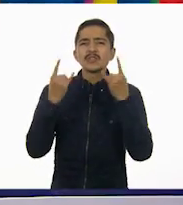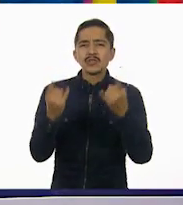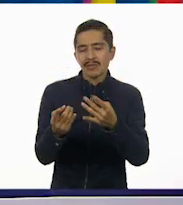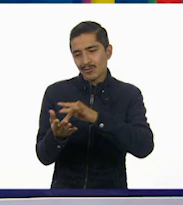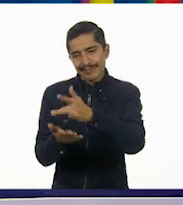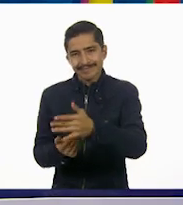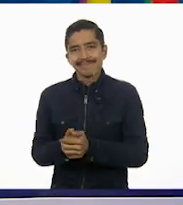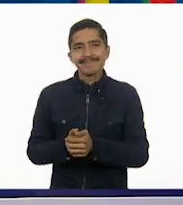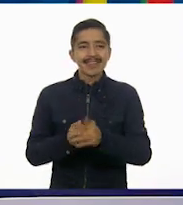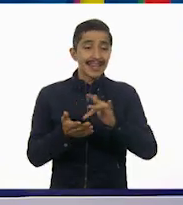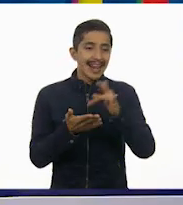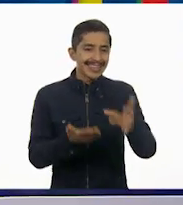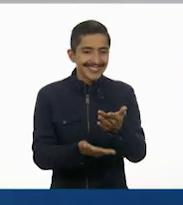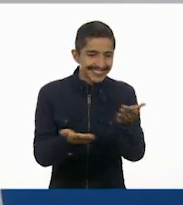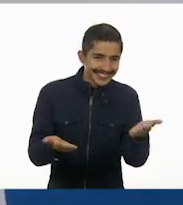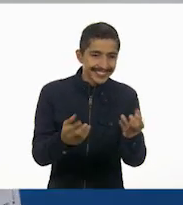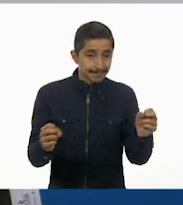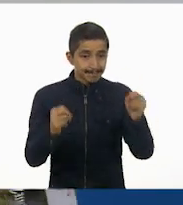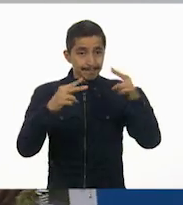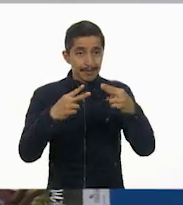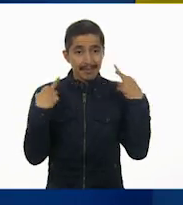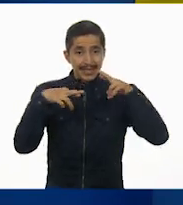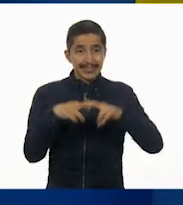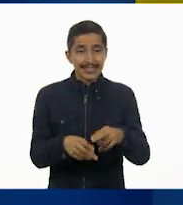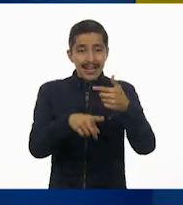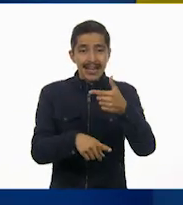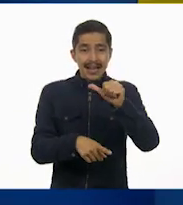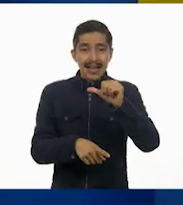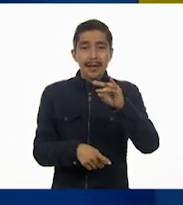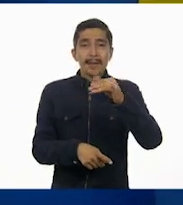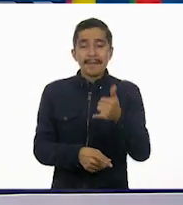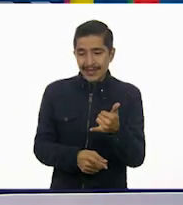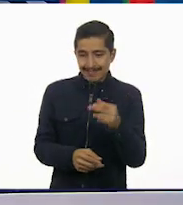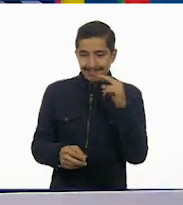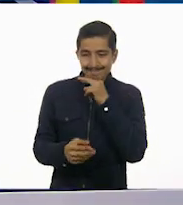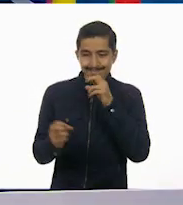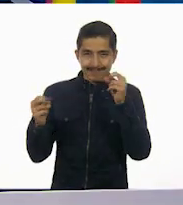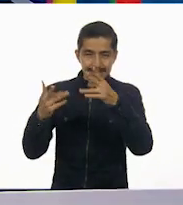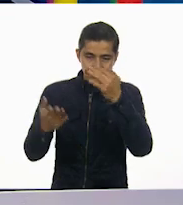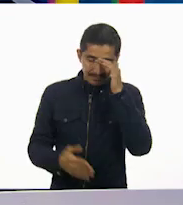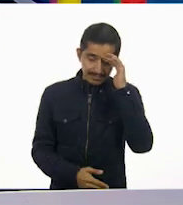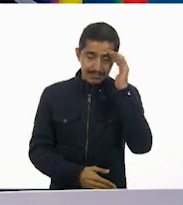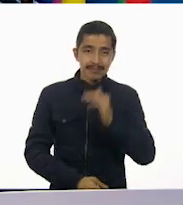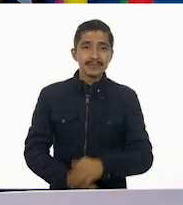gracias. Gracias a ustedes por la invitación. Nos vemos, maestra Gaby. Muchas gracias. Hasta pronto. Hasta pronto.